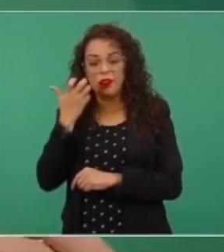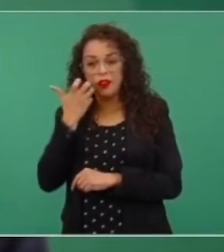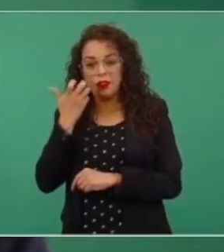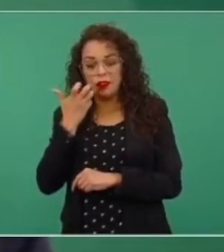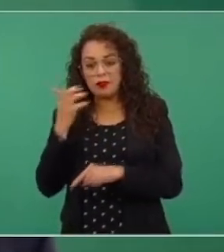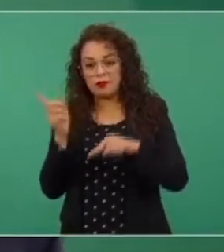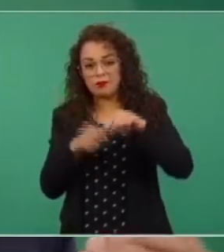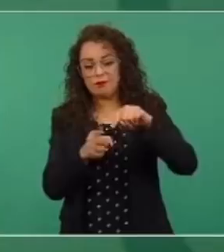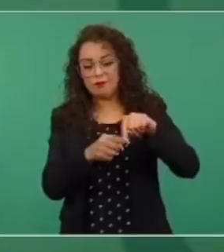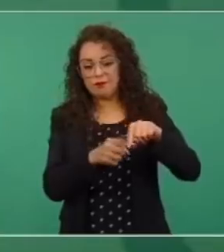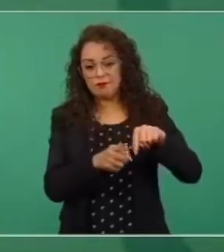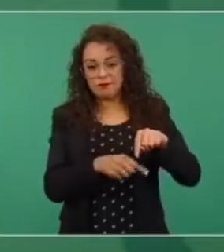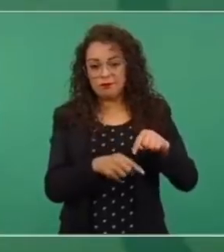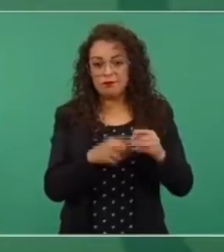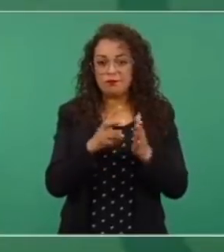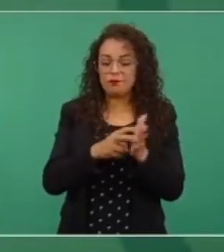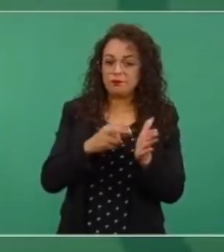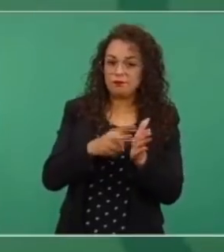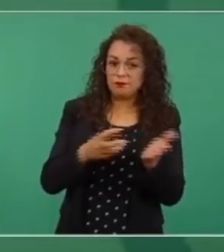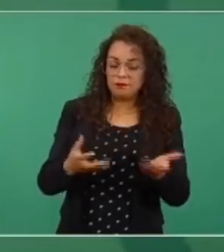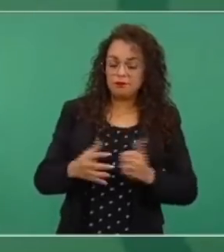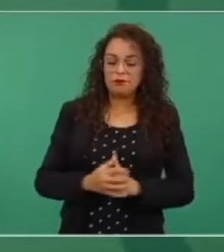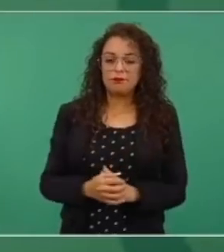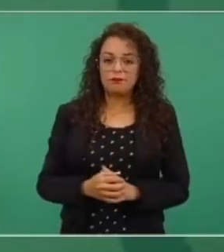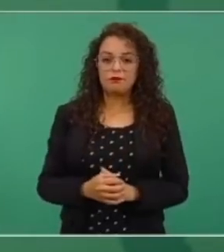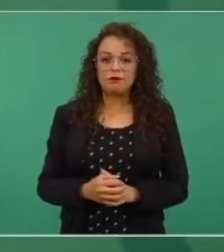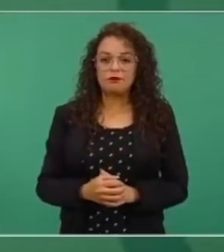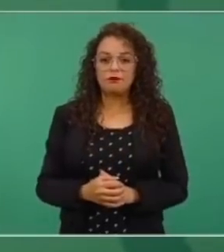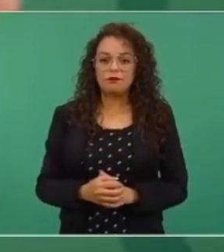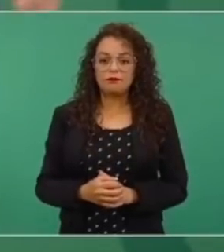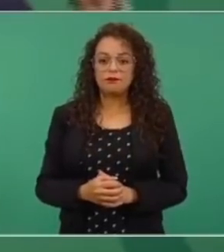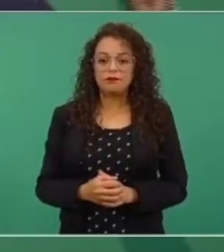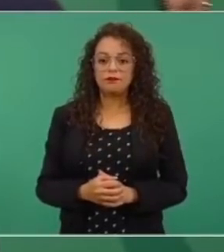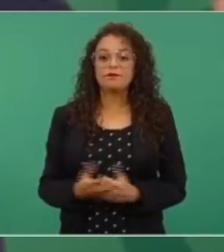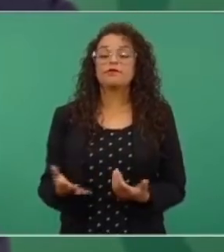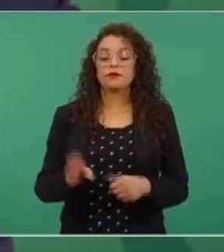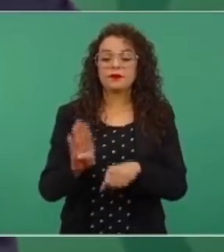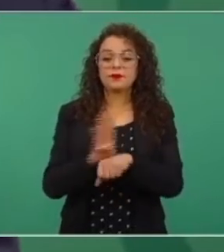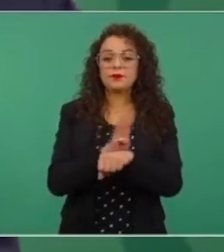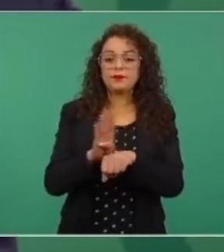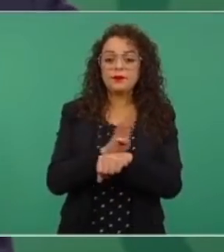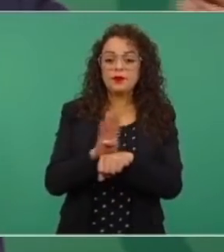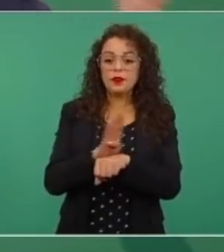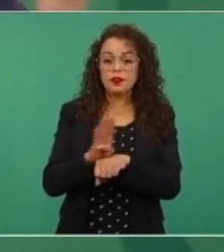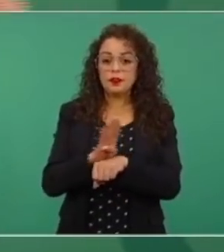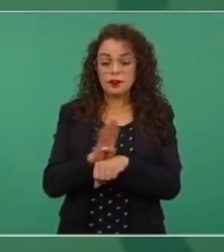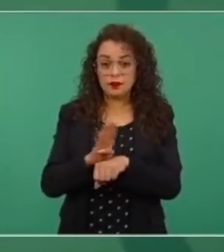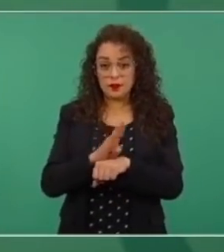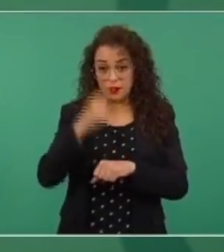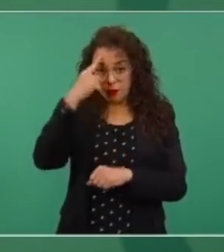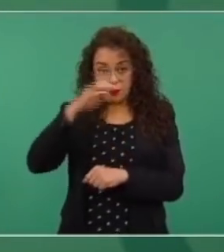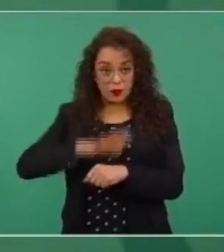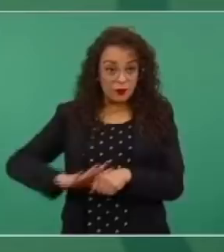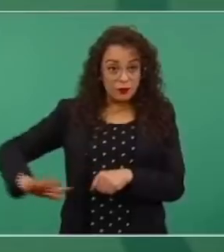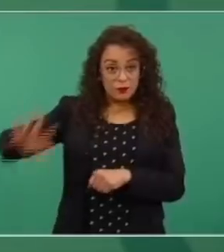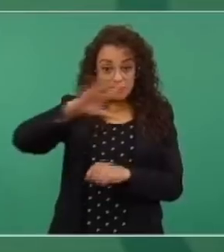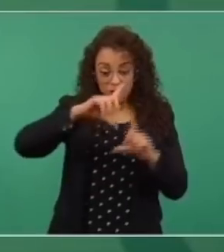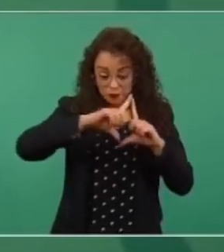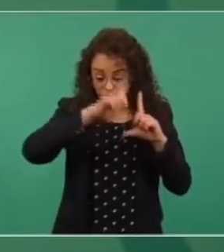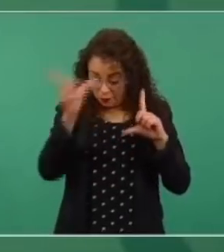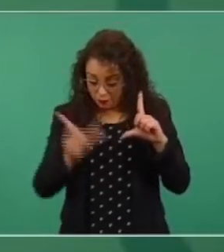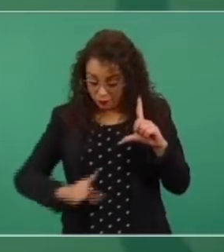es decir, no para el beneficio de los mexicanos, sino de una